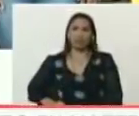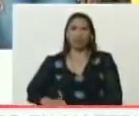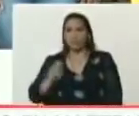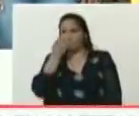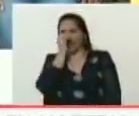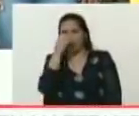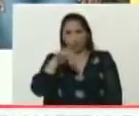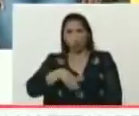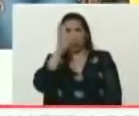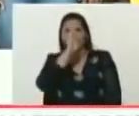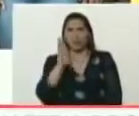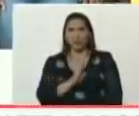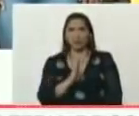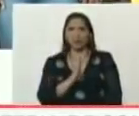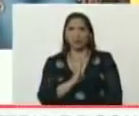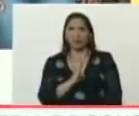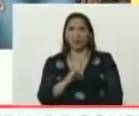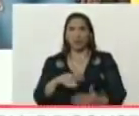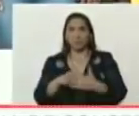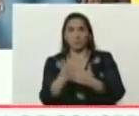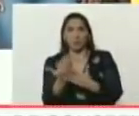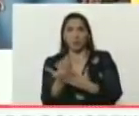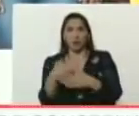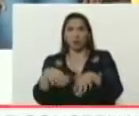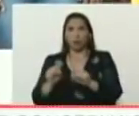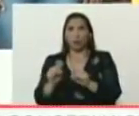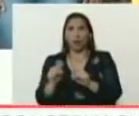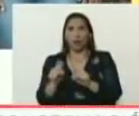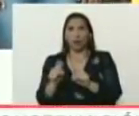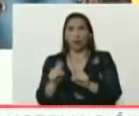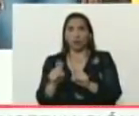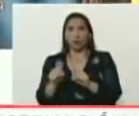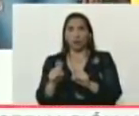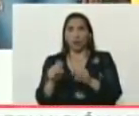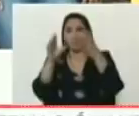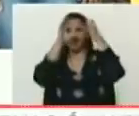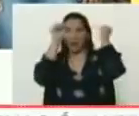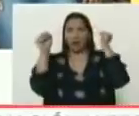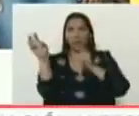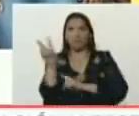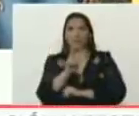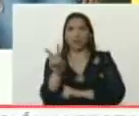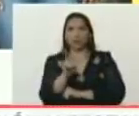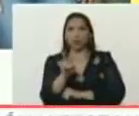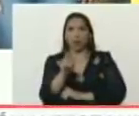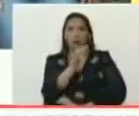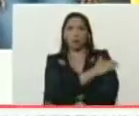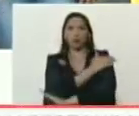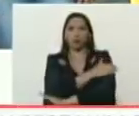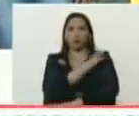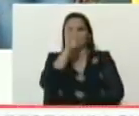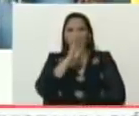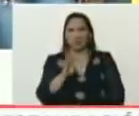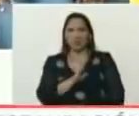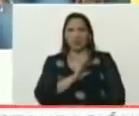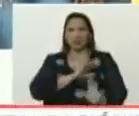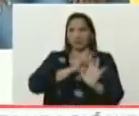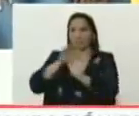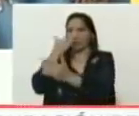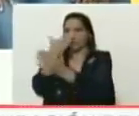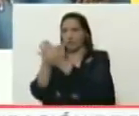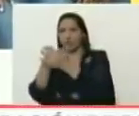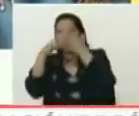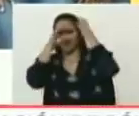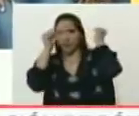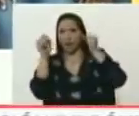Brasil amanecieron y tomaron la sede de la embajada, la derecha, y vinieron con un cuento. No,